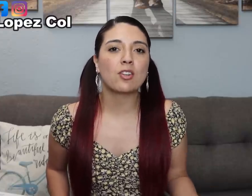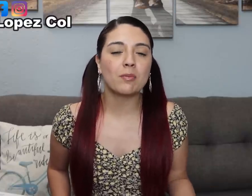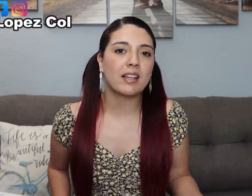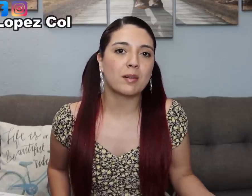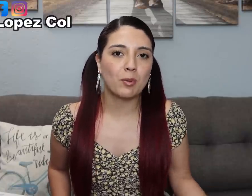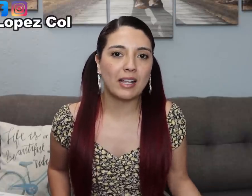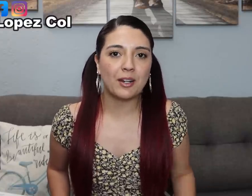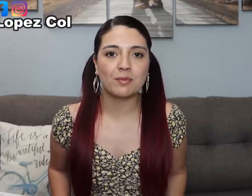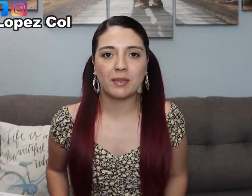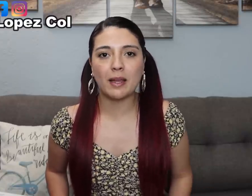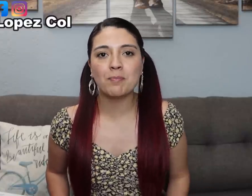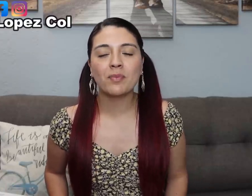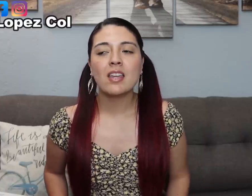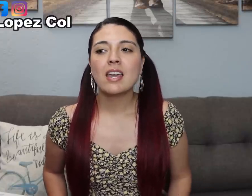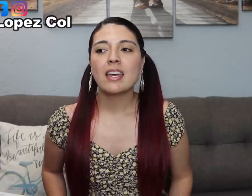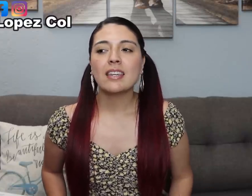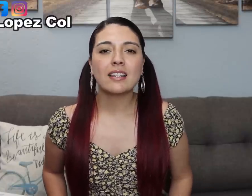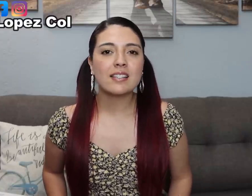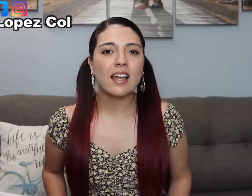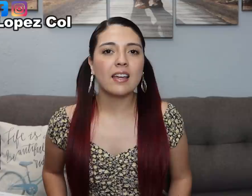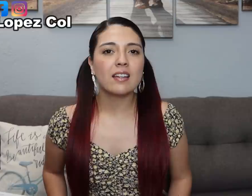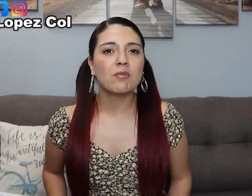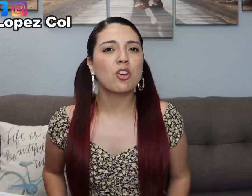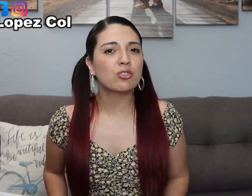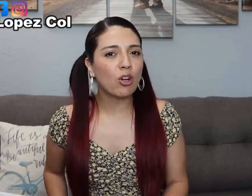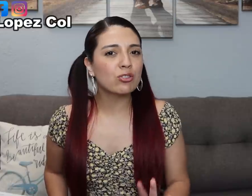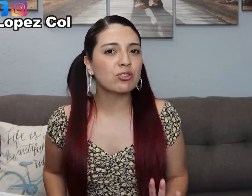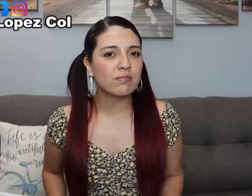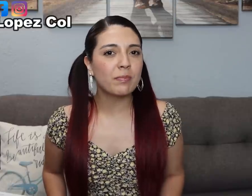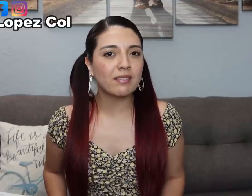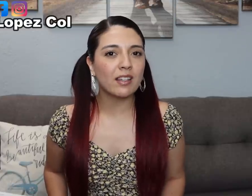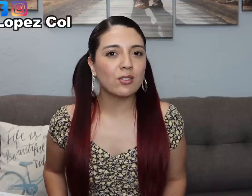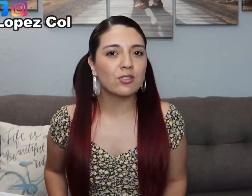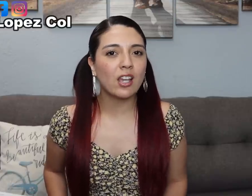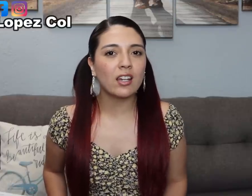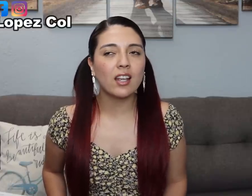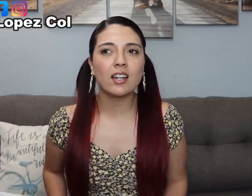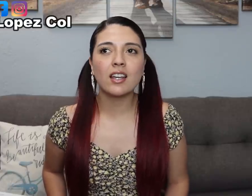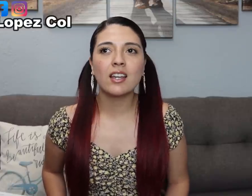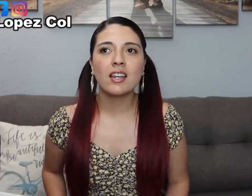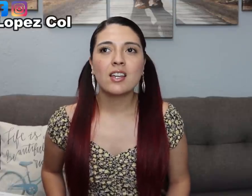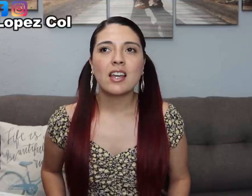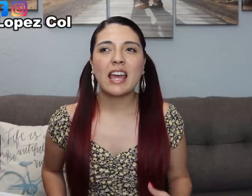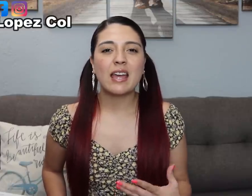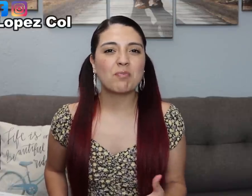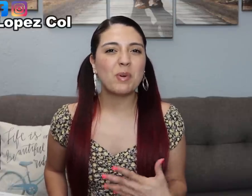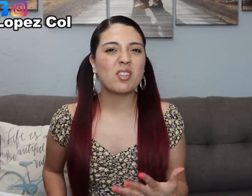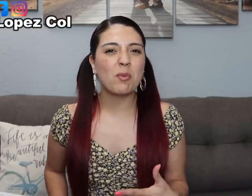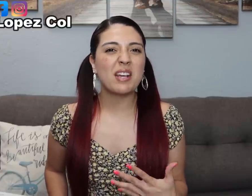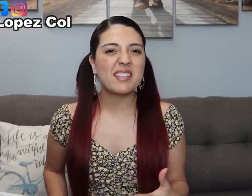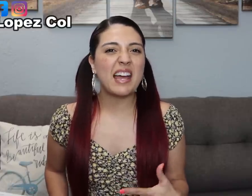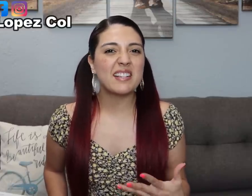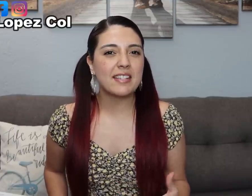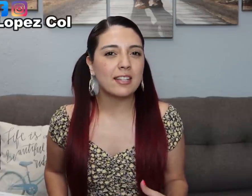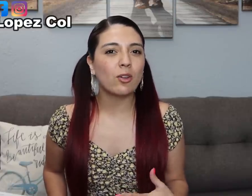ejemplo, Donald Trump es republicano, ¿verdad? Y él dice, los dos partidos tienen pues